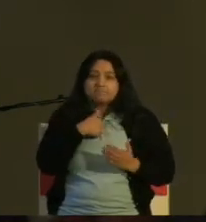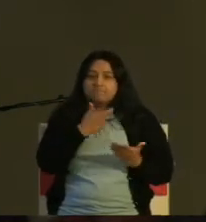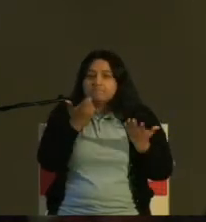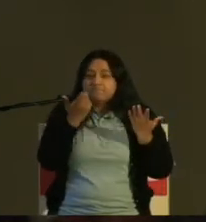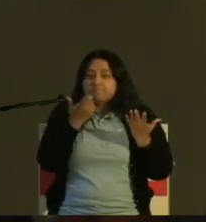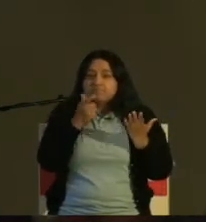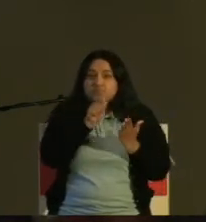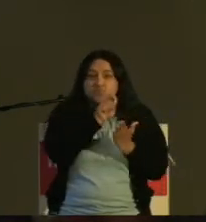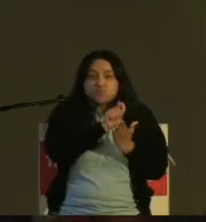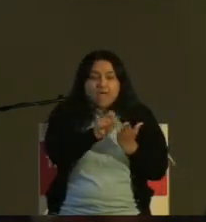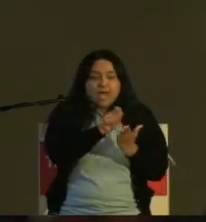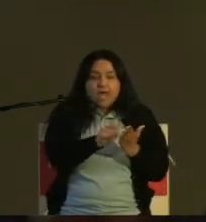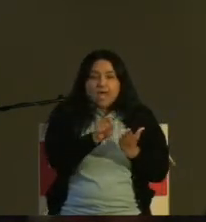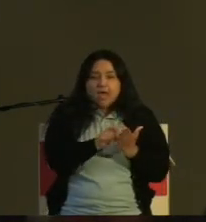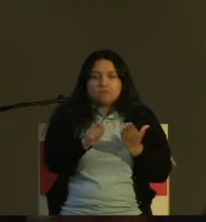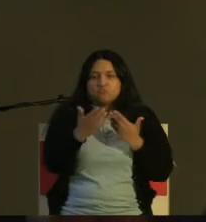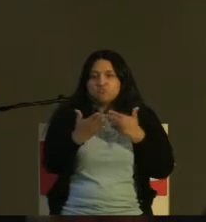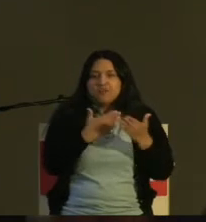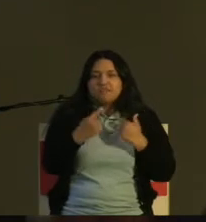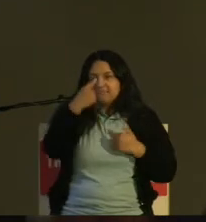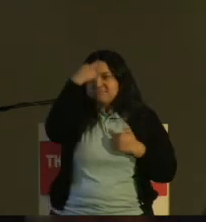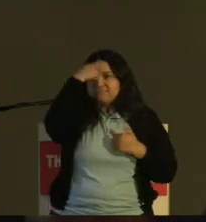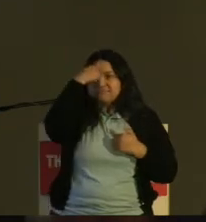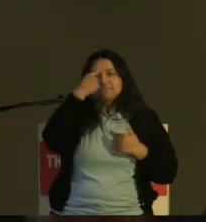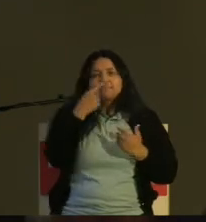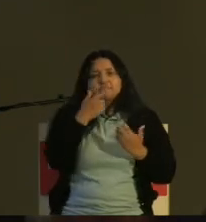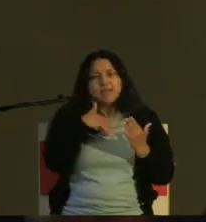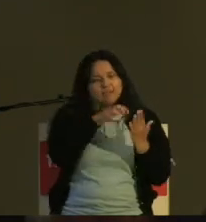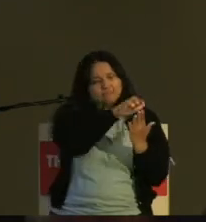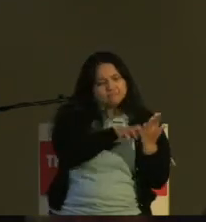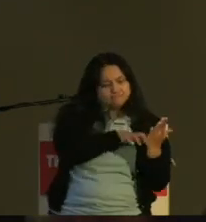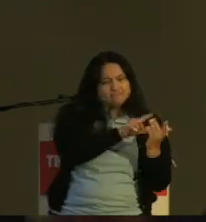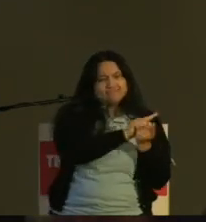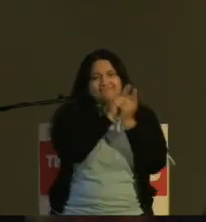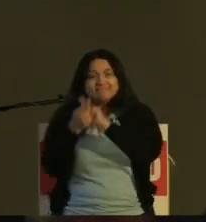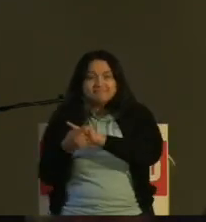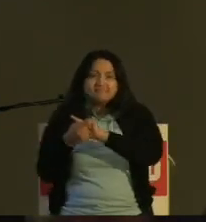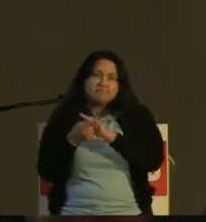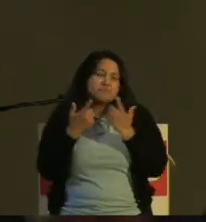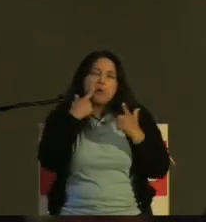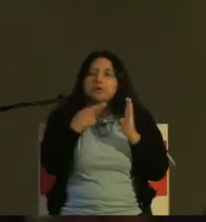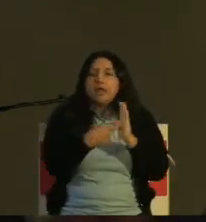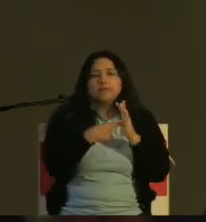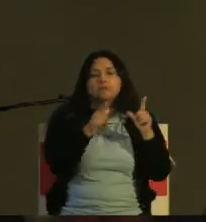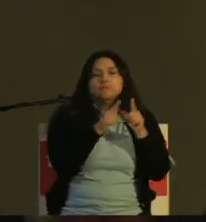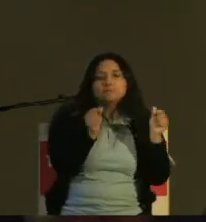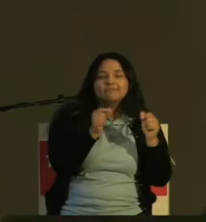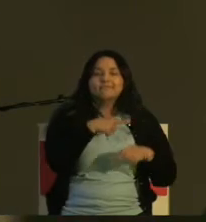mí con una traducción, ¿no? Cuando yo me enfrento a un texto traducido de otro idioma, del japonés, del chino,